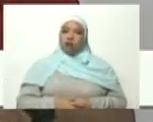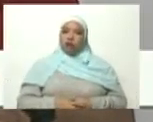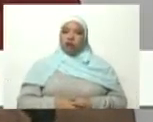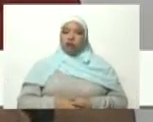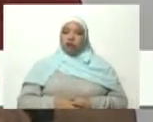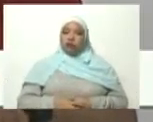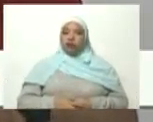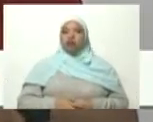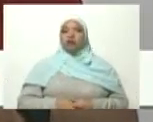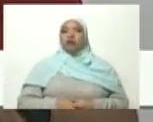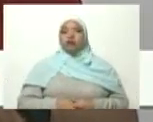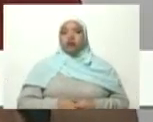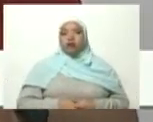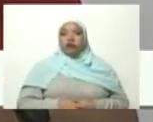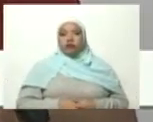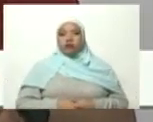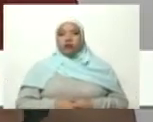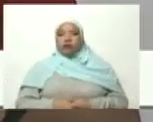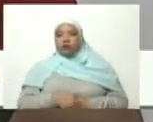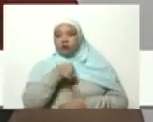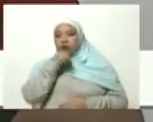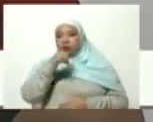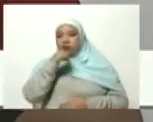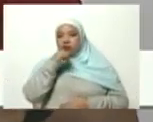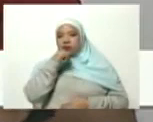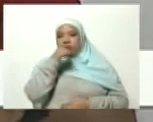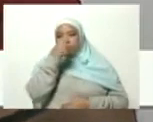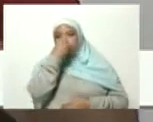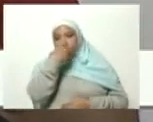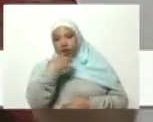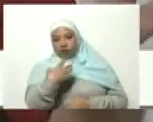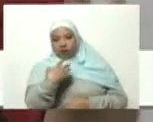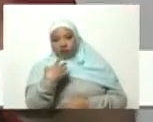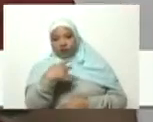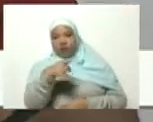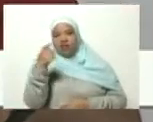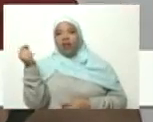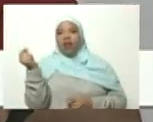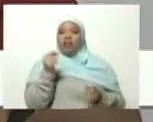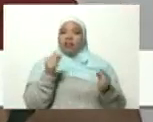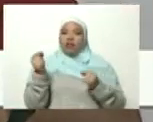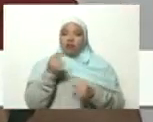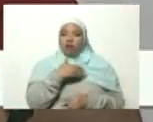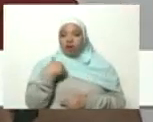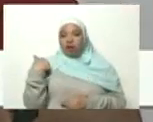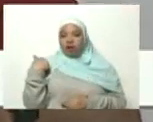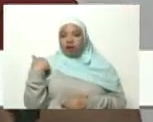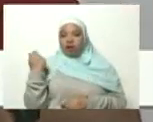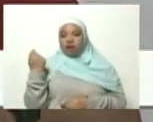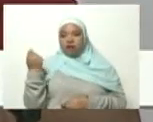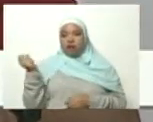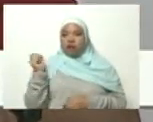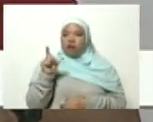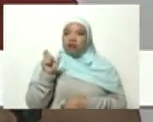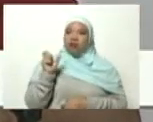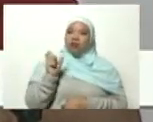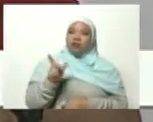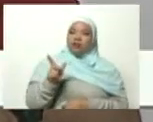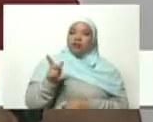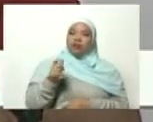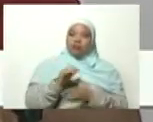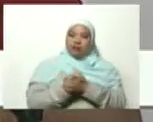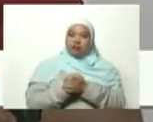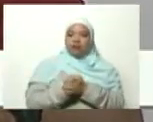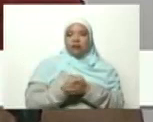la soberanísima Unión Europea. Pero bueno, diálogo a todo el que quieran. El partido apoya con las manos